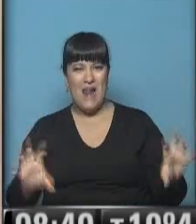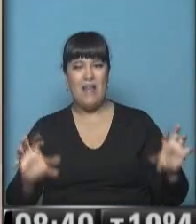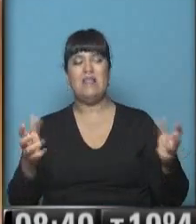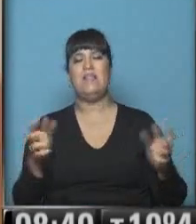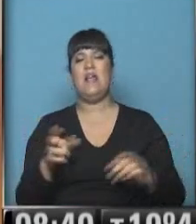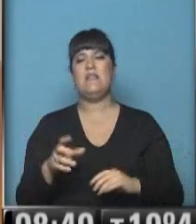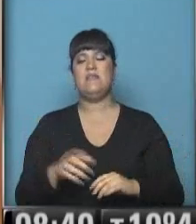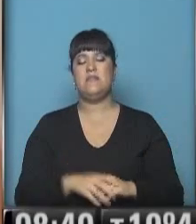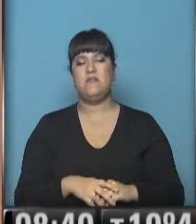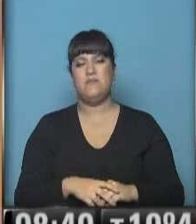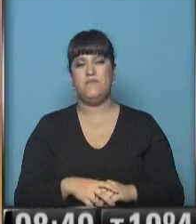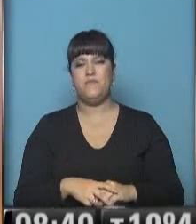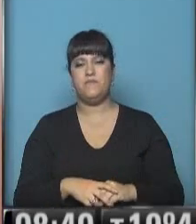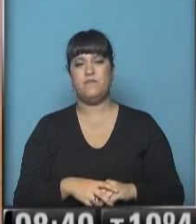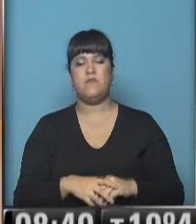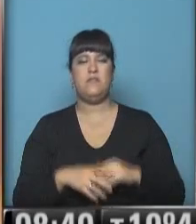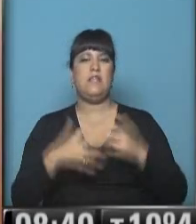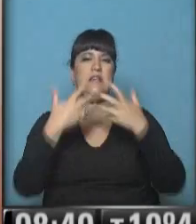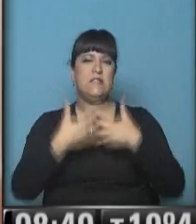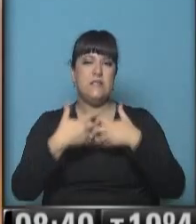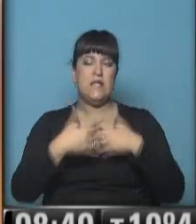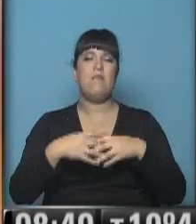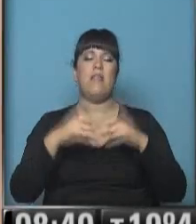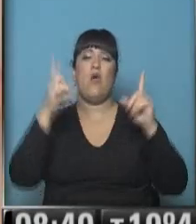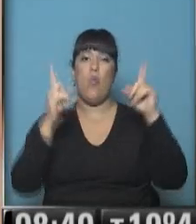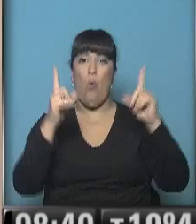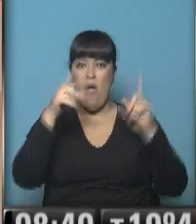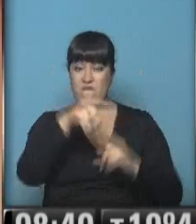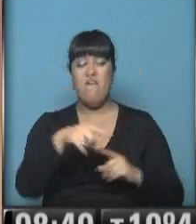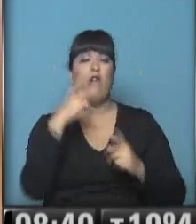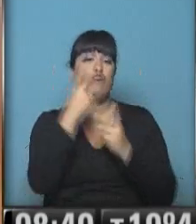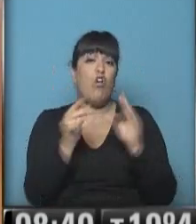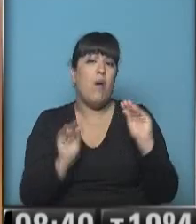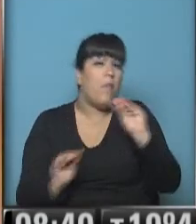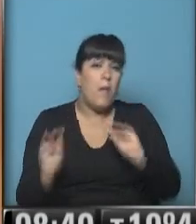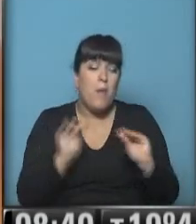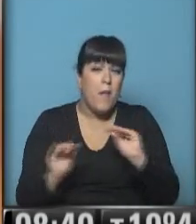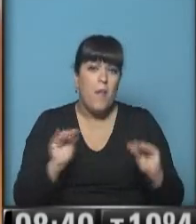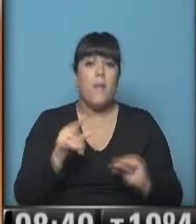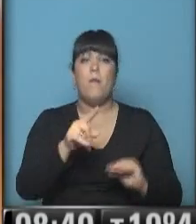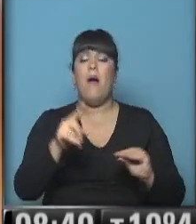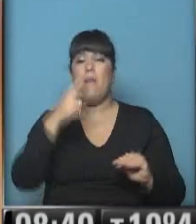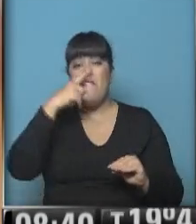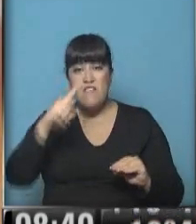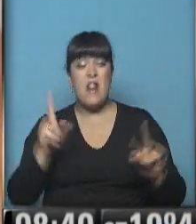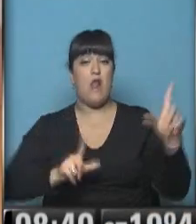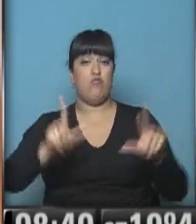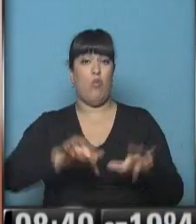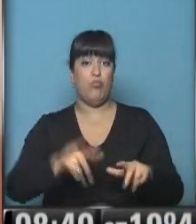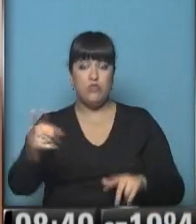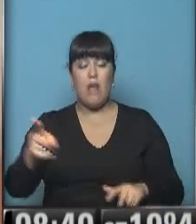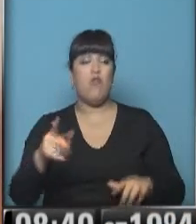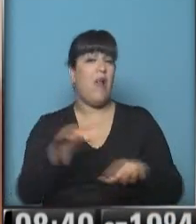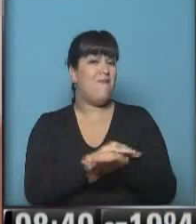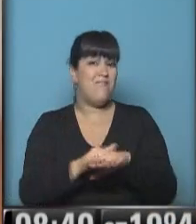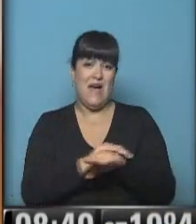la fuente el sistema de wifi se va armando todas las piezas para lograr finalmente una computadora con un sistema operativo muy